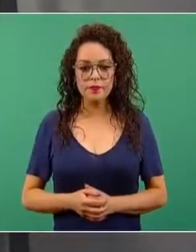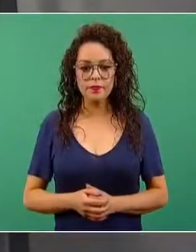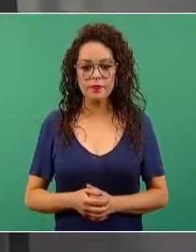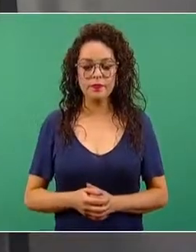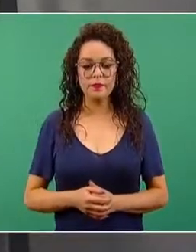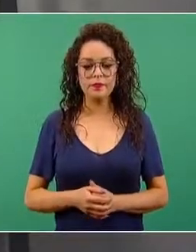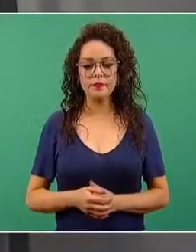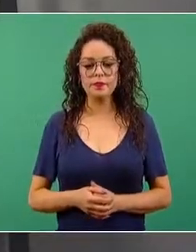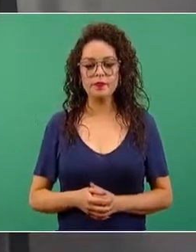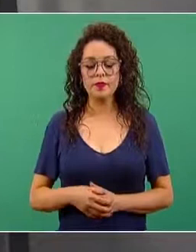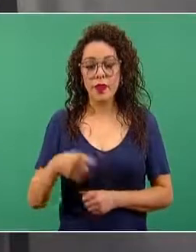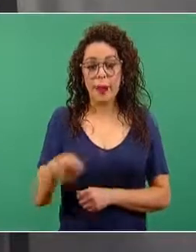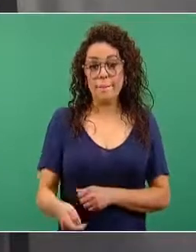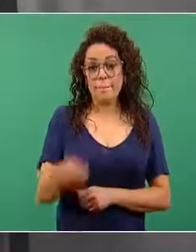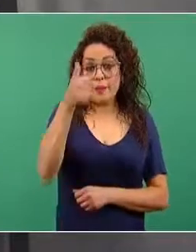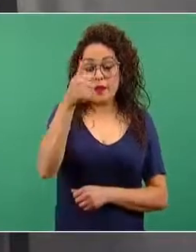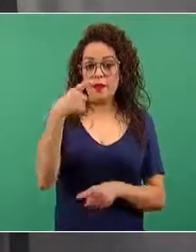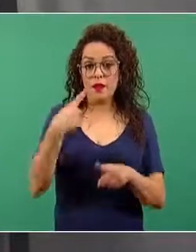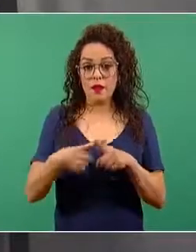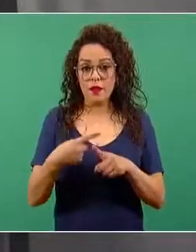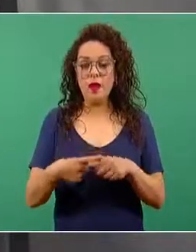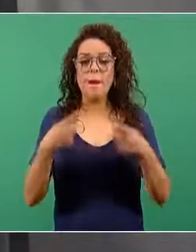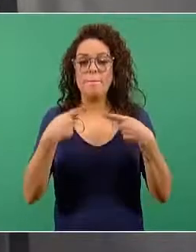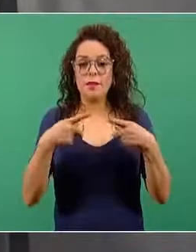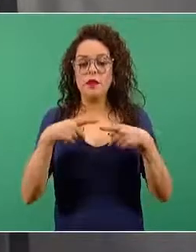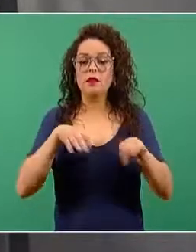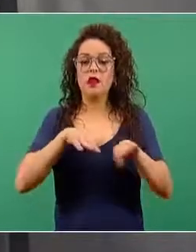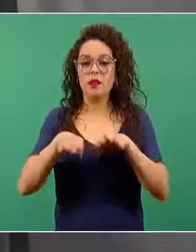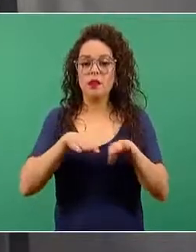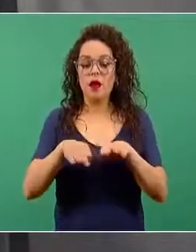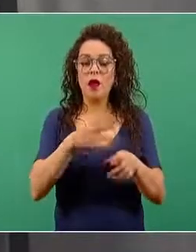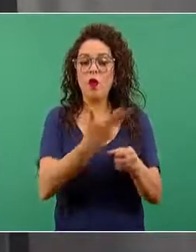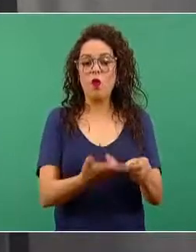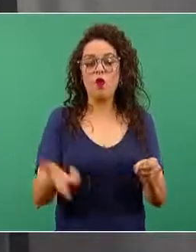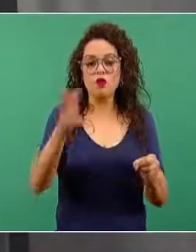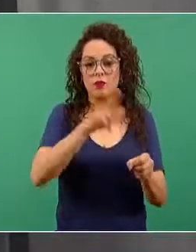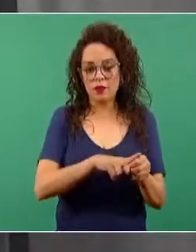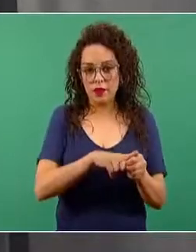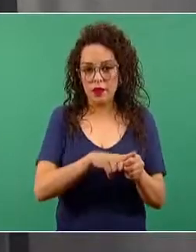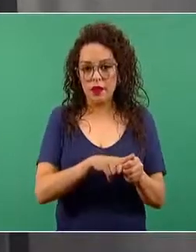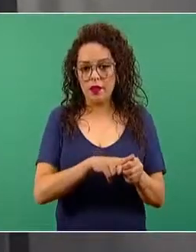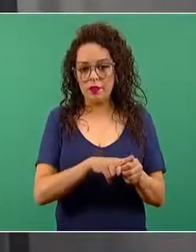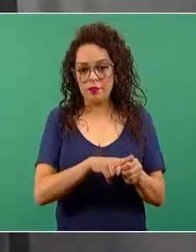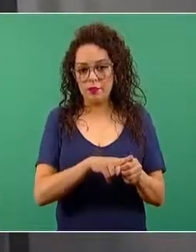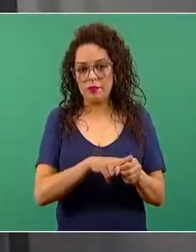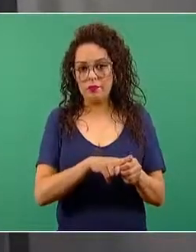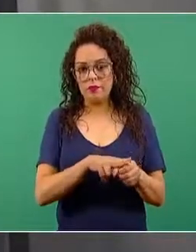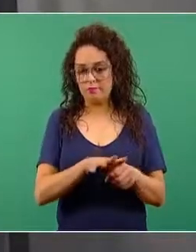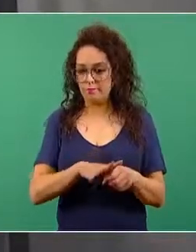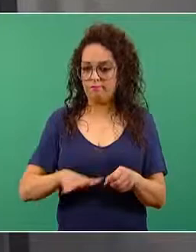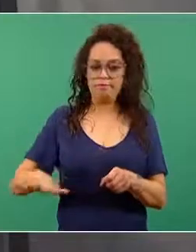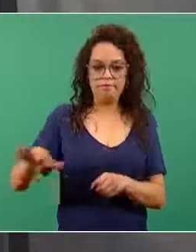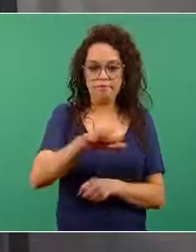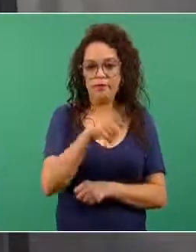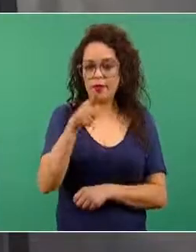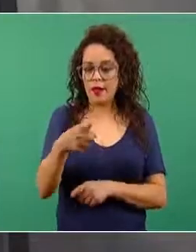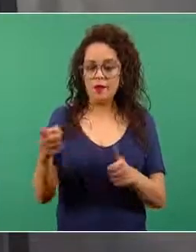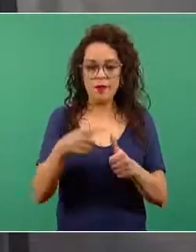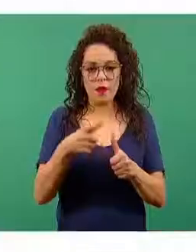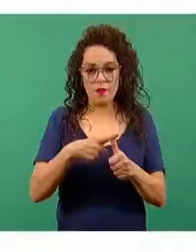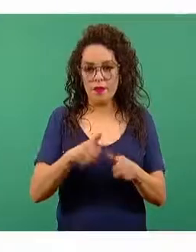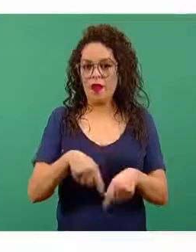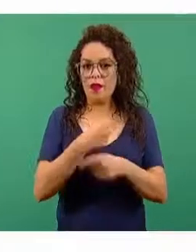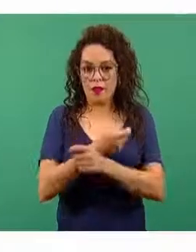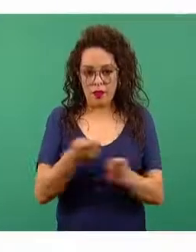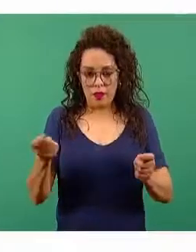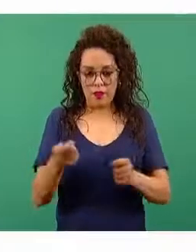inicial, a las personas que trabajan para la salud, a las personas trabajadoras del campo clínico. Hoy, en